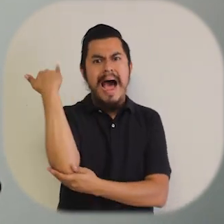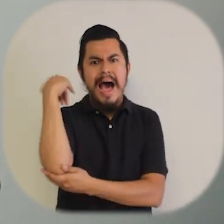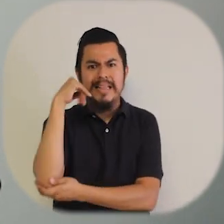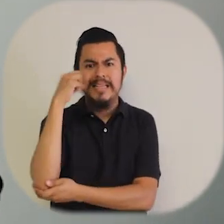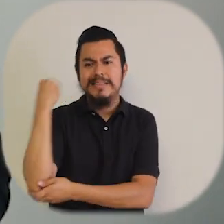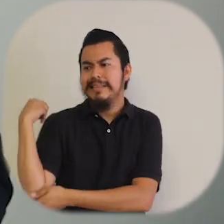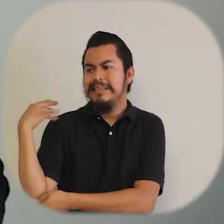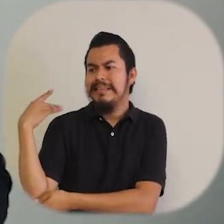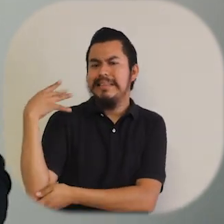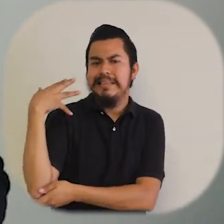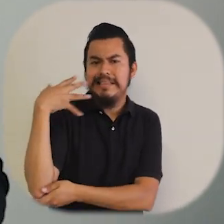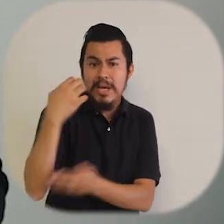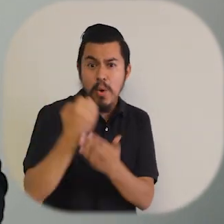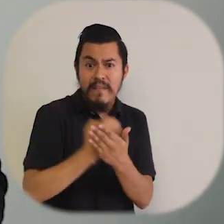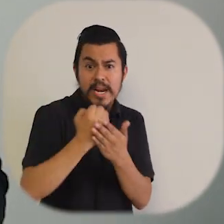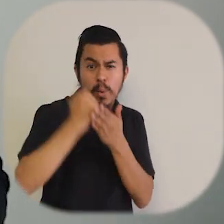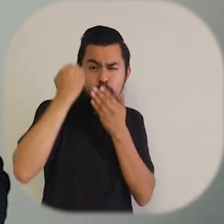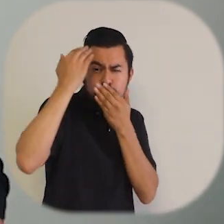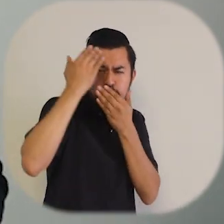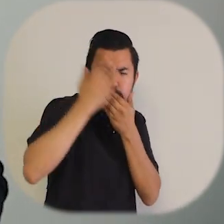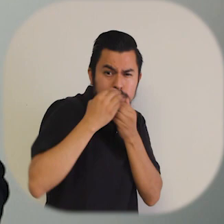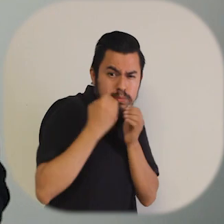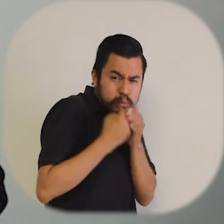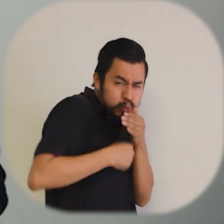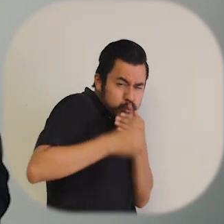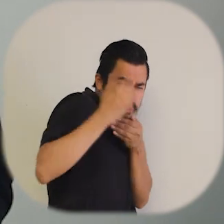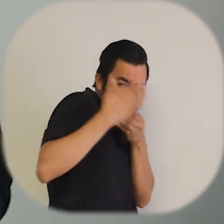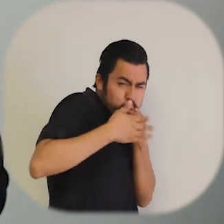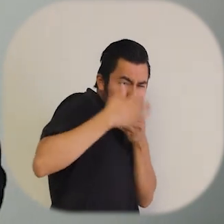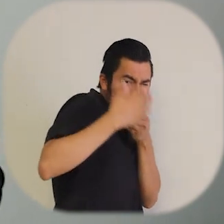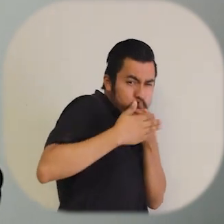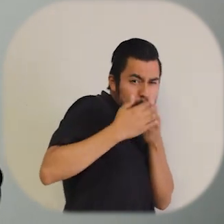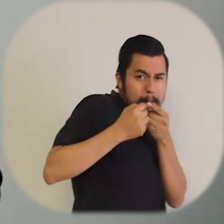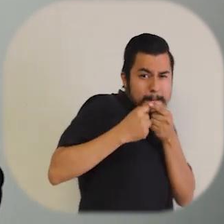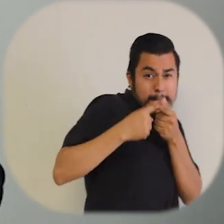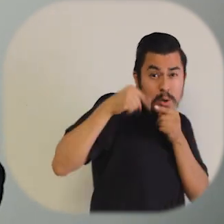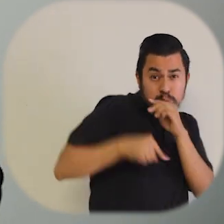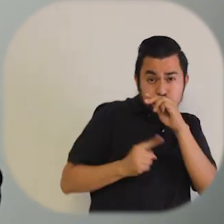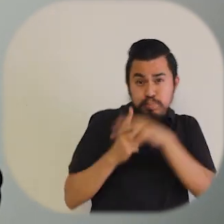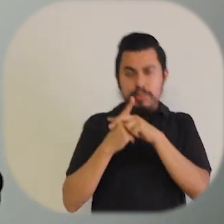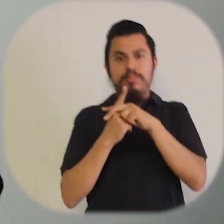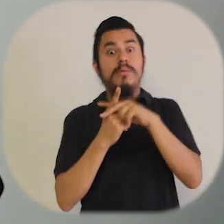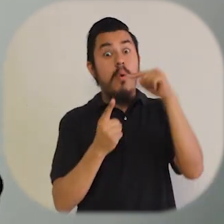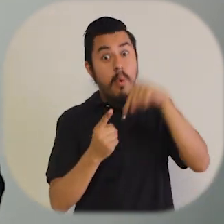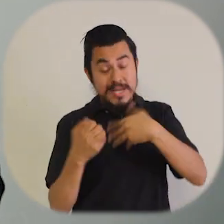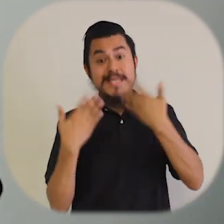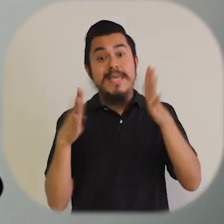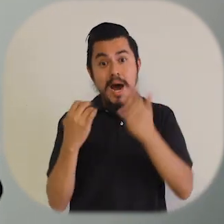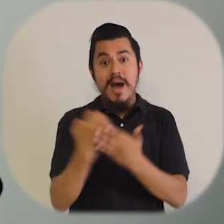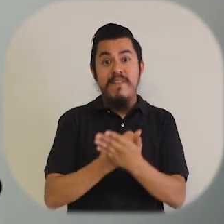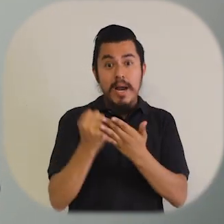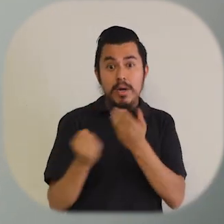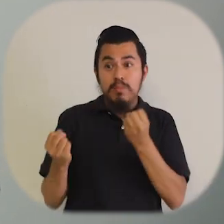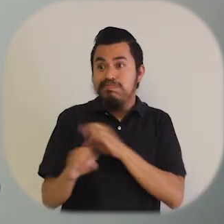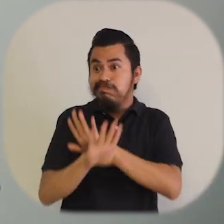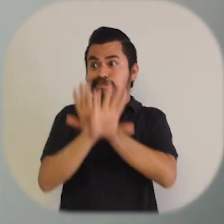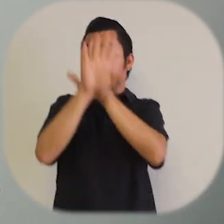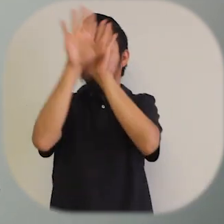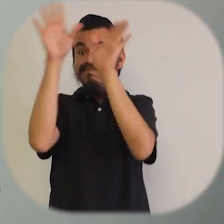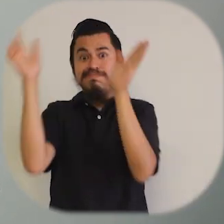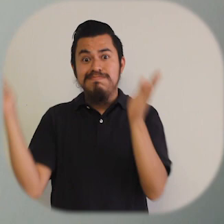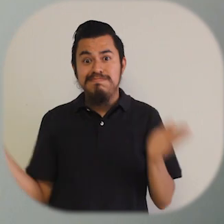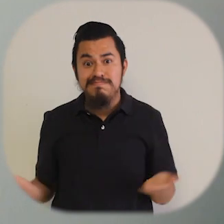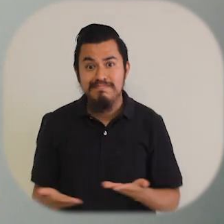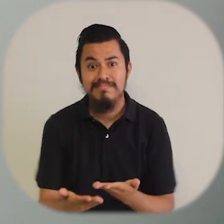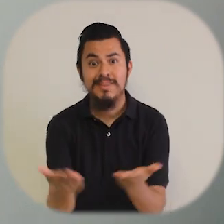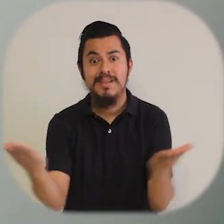manifestado. Este Evangelio fue oculto desde los siglos y las edades, pero que ahora se ha manifestado. Y nosotros vemos que